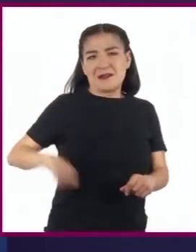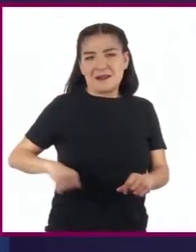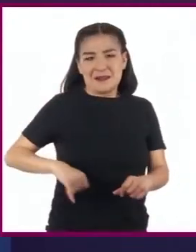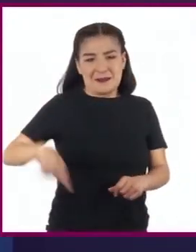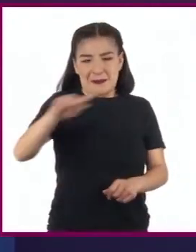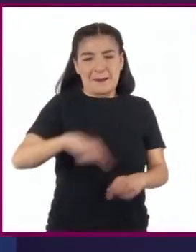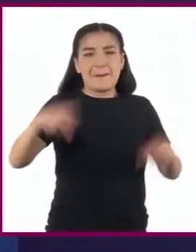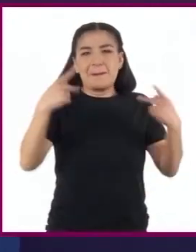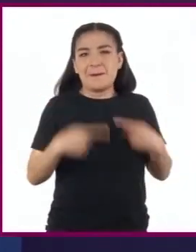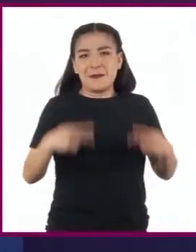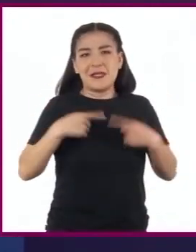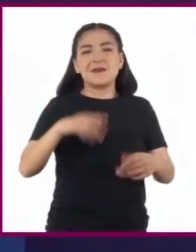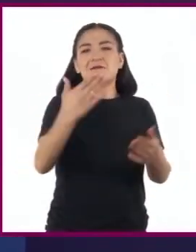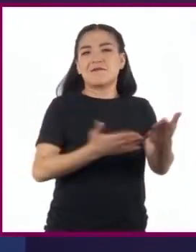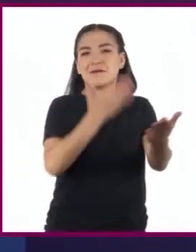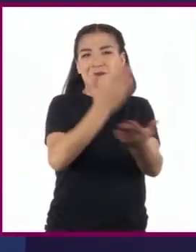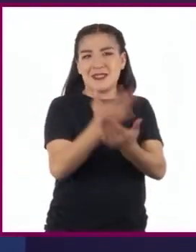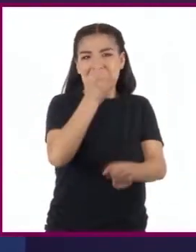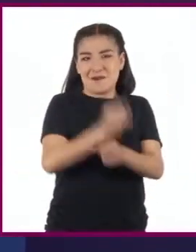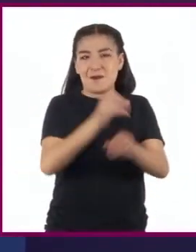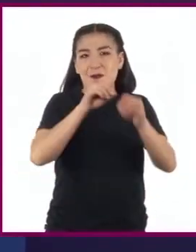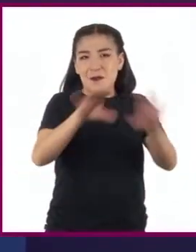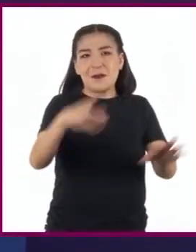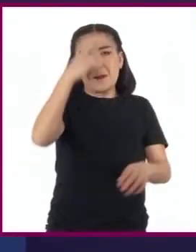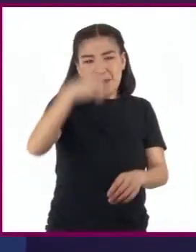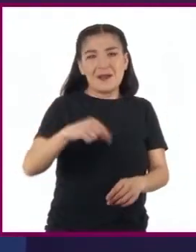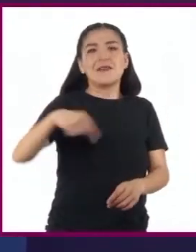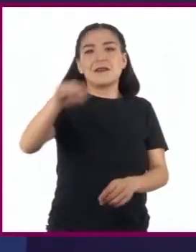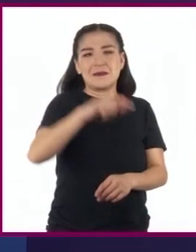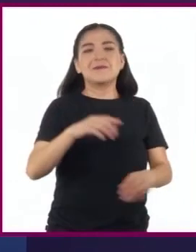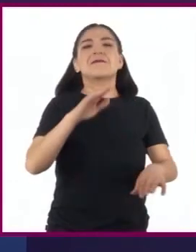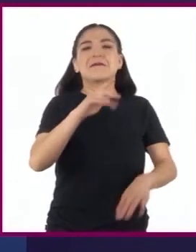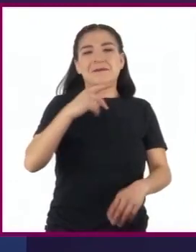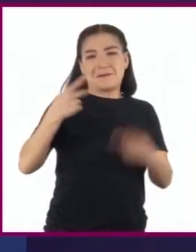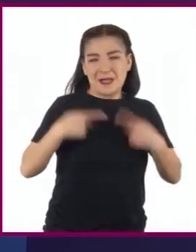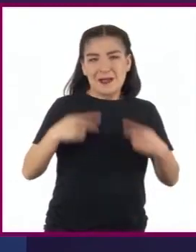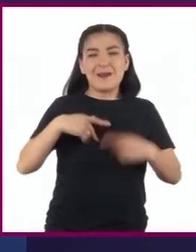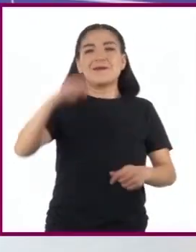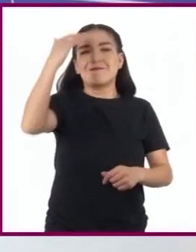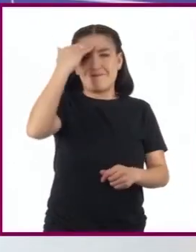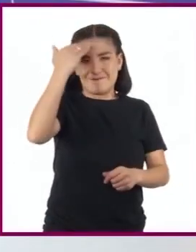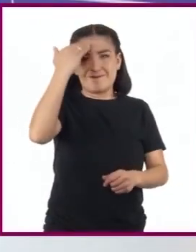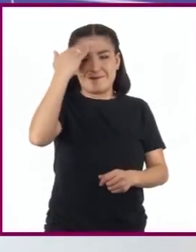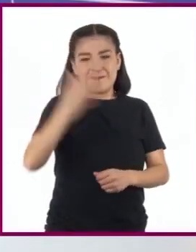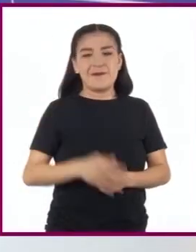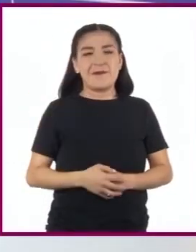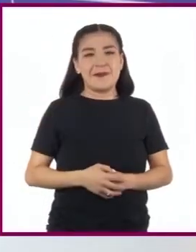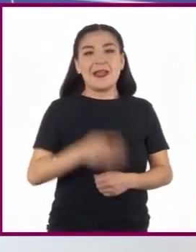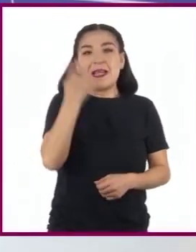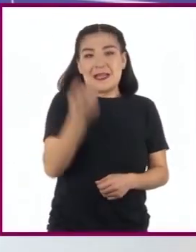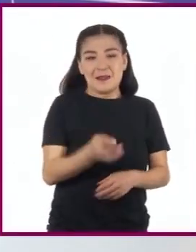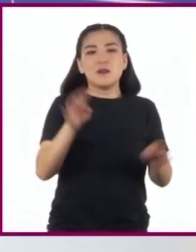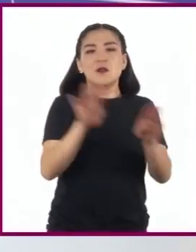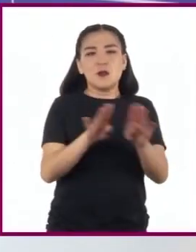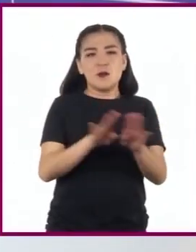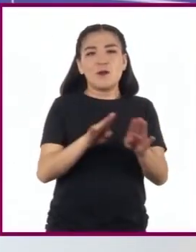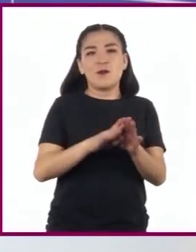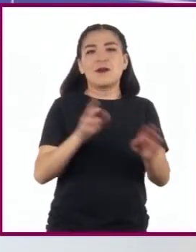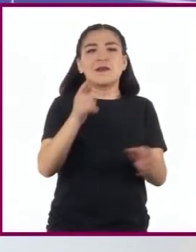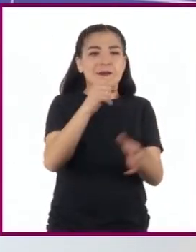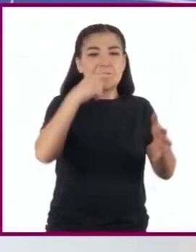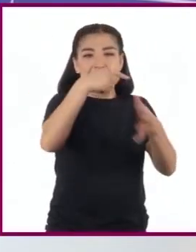persona que proporciona la información para que los demás la conozcan. Este tipo de fuente no desea